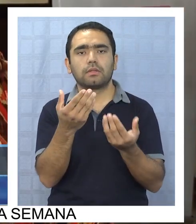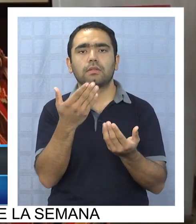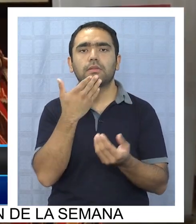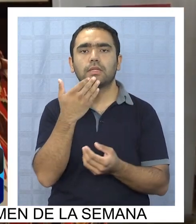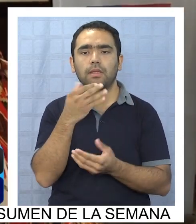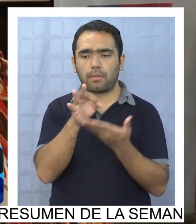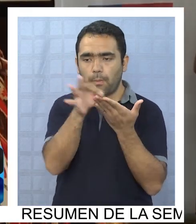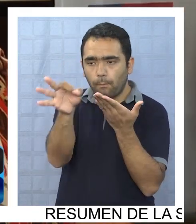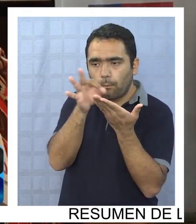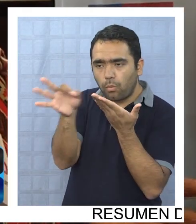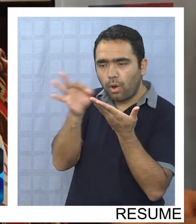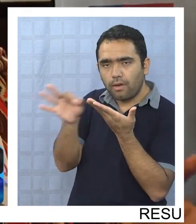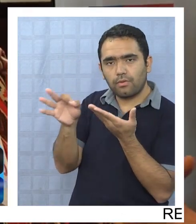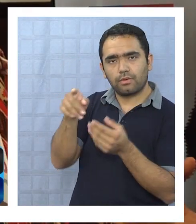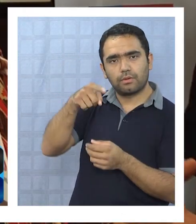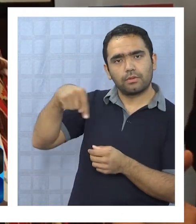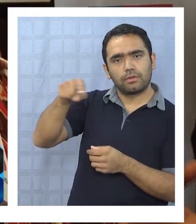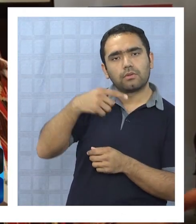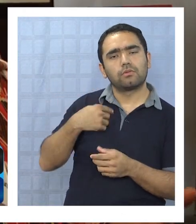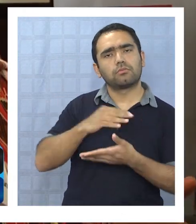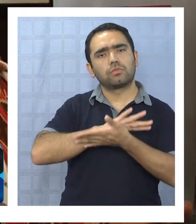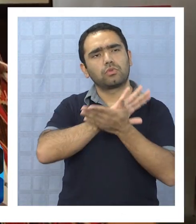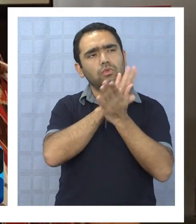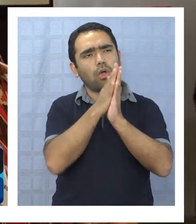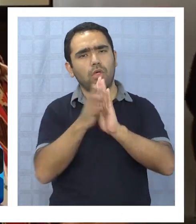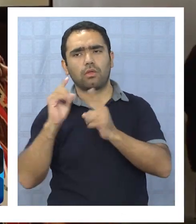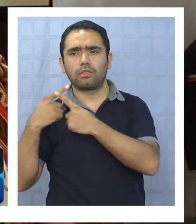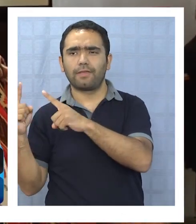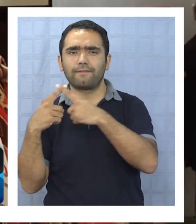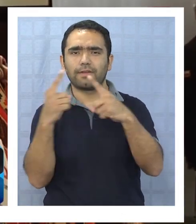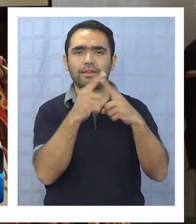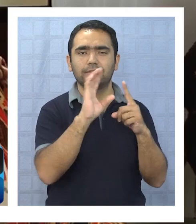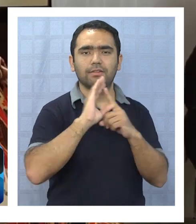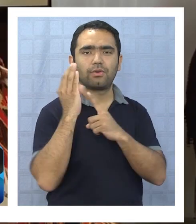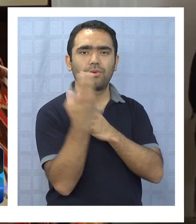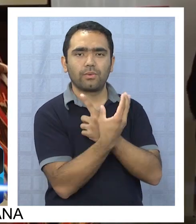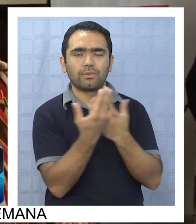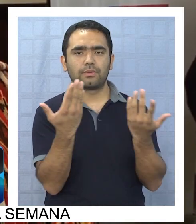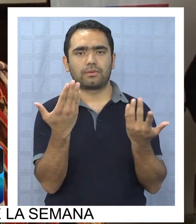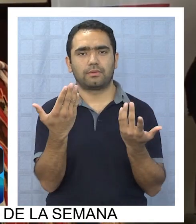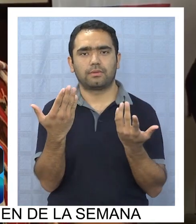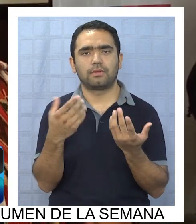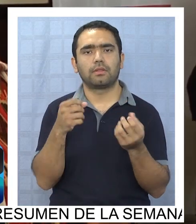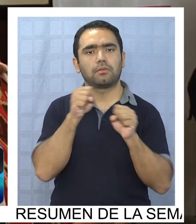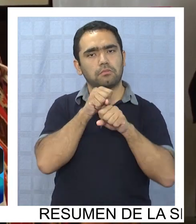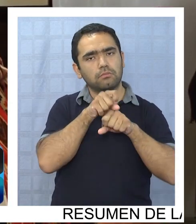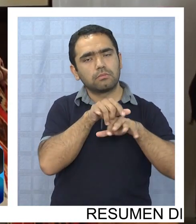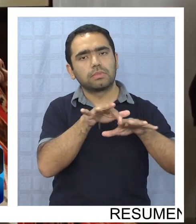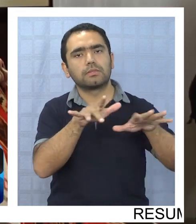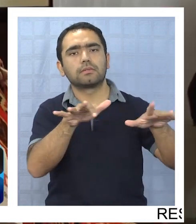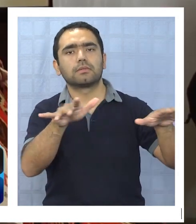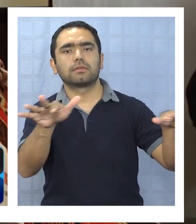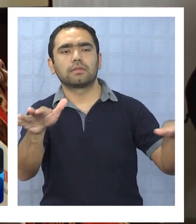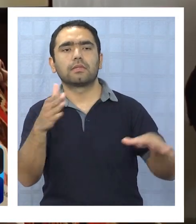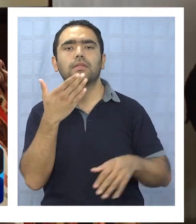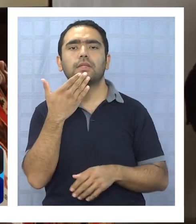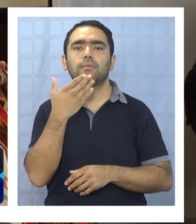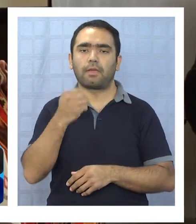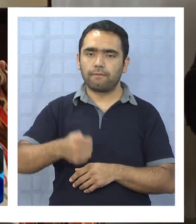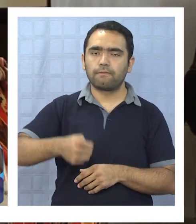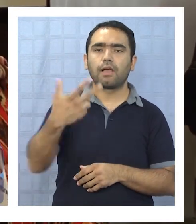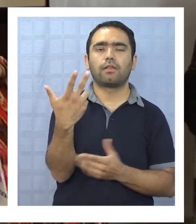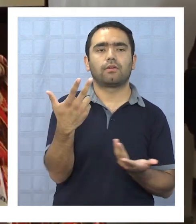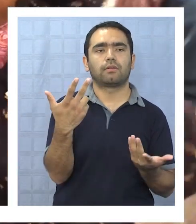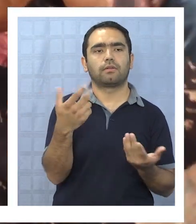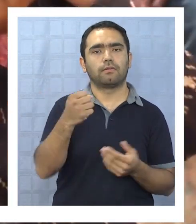para los pueblos originarios que podamos hacer una diversidad cultural de los diferentes ámbitos para transmitir y rescatar también nuestros valores,